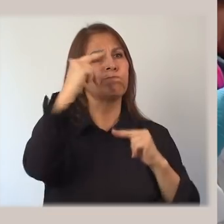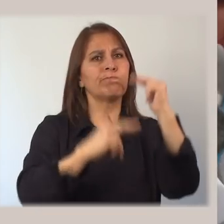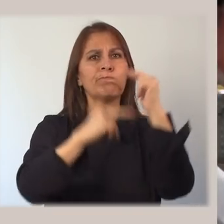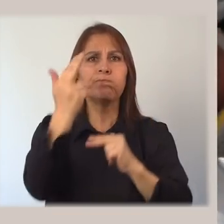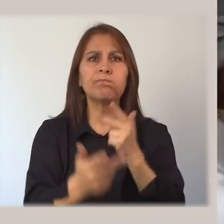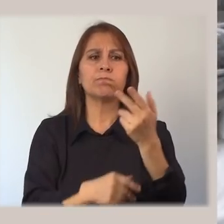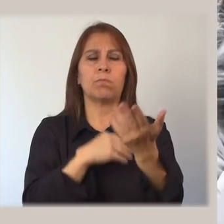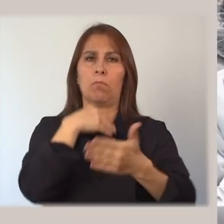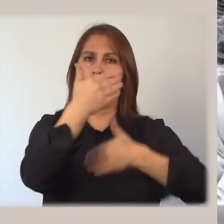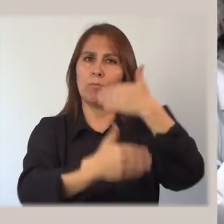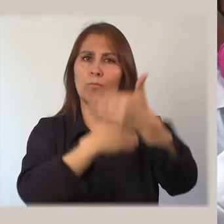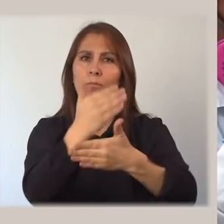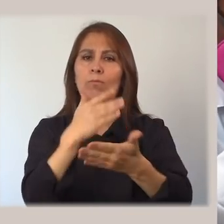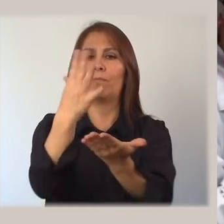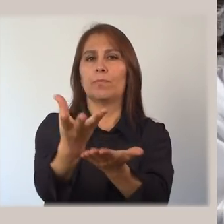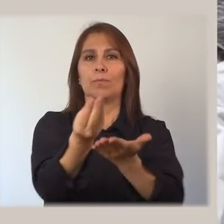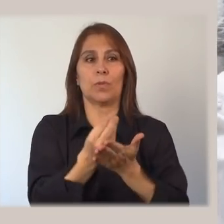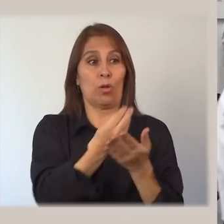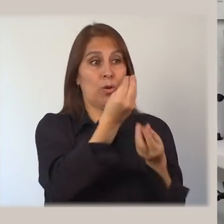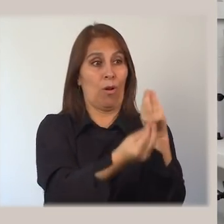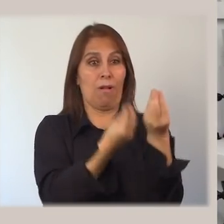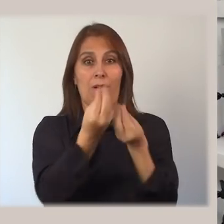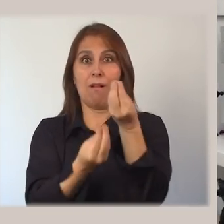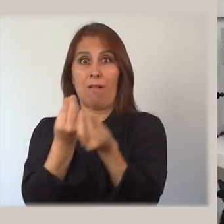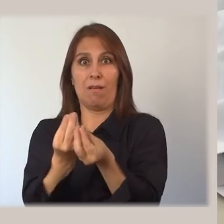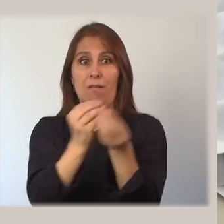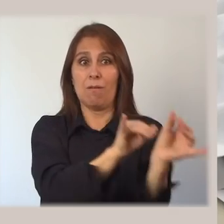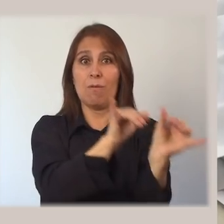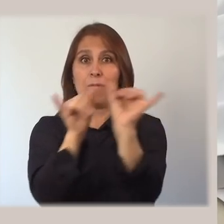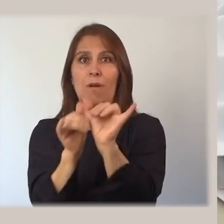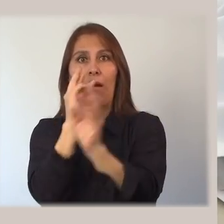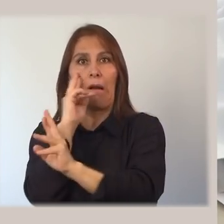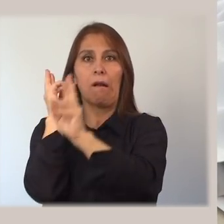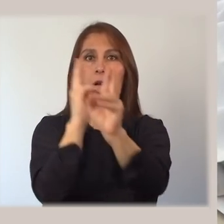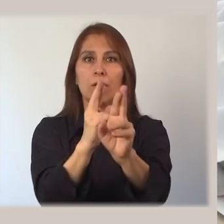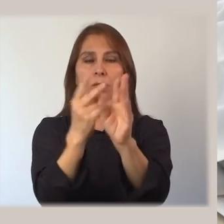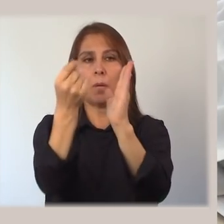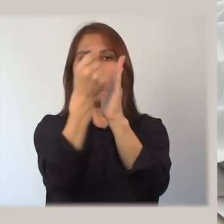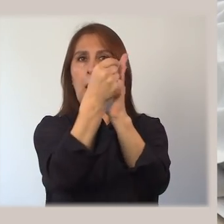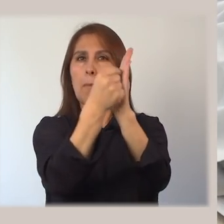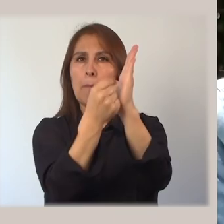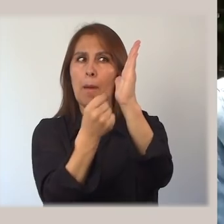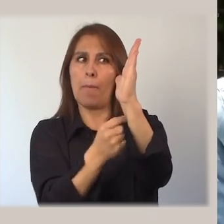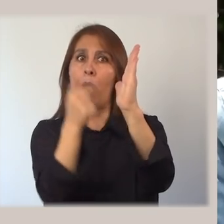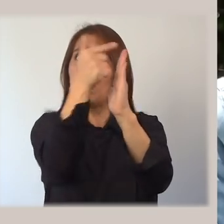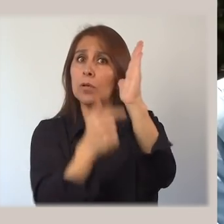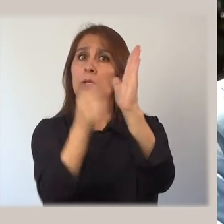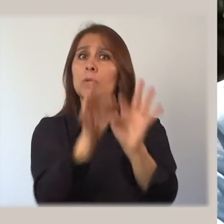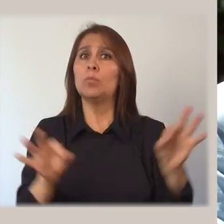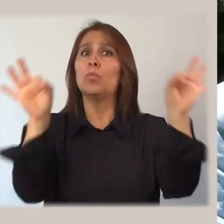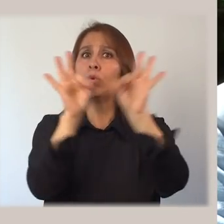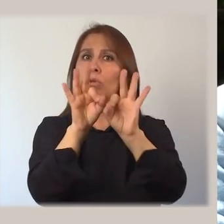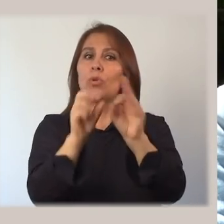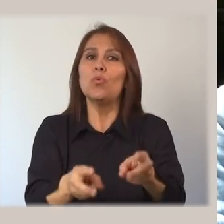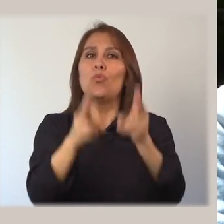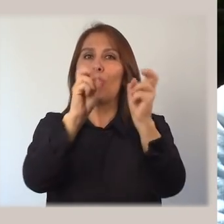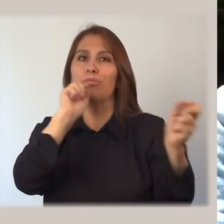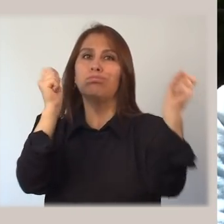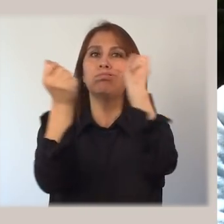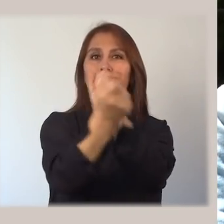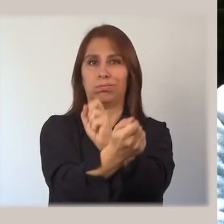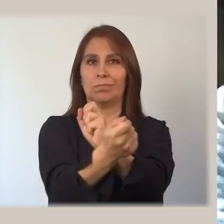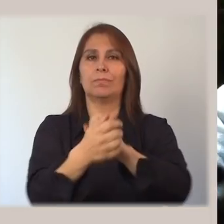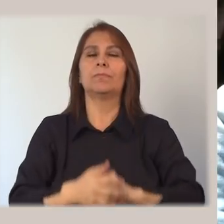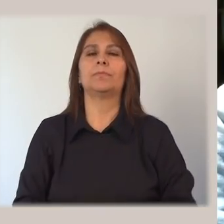construcciones generadas, los procesos y resultados de su acción, así como el reconocimiento de los aspectos en los cuales es necesario emprender nuevos